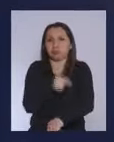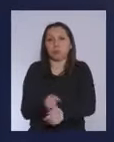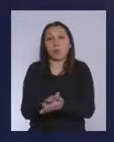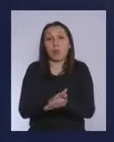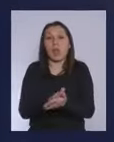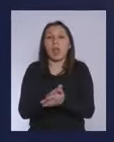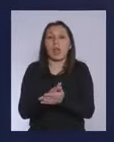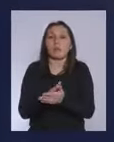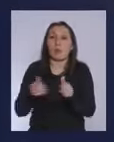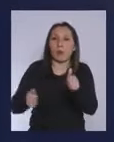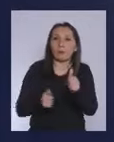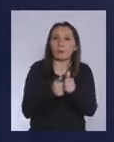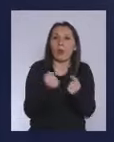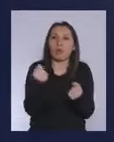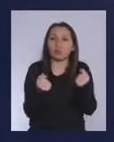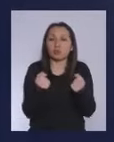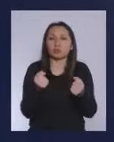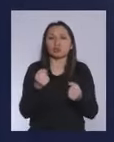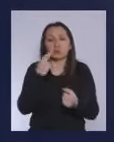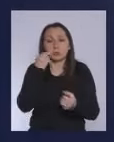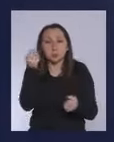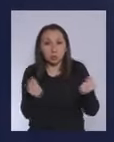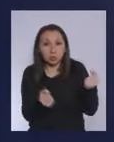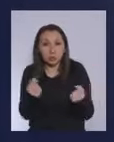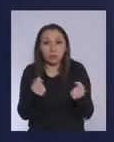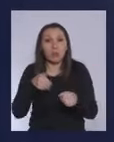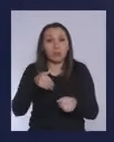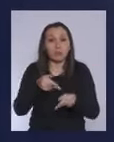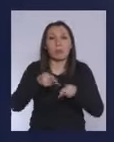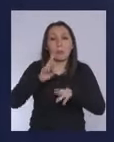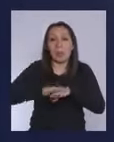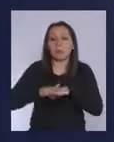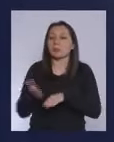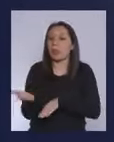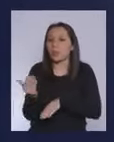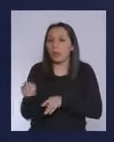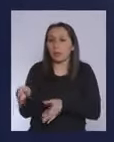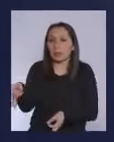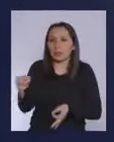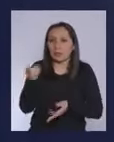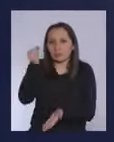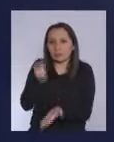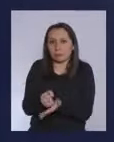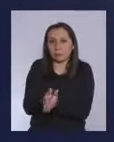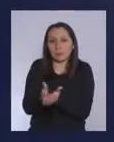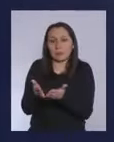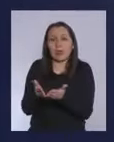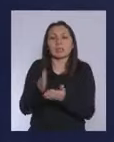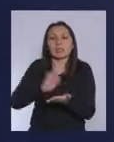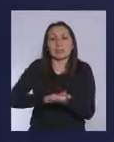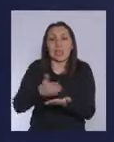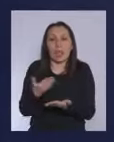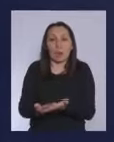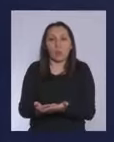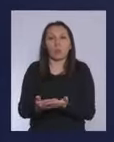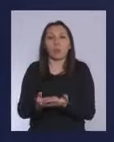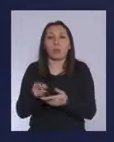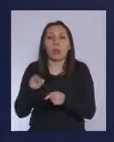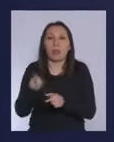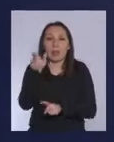auxiliares de los buses como los choferes de los buses tienen la autorización de pedir el pasaporte sanitario de exigir el pasaporte sanitario para